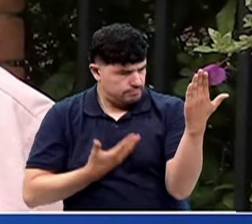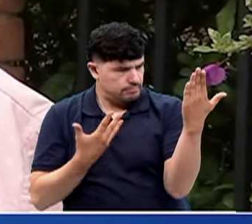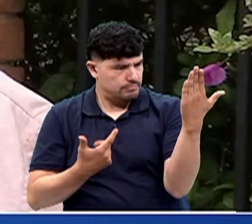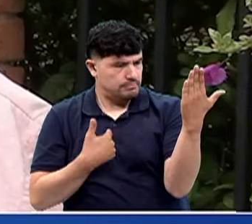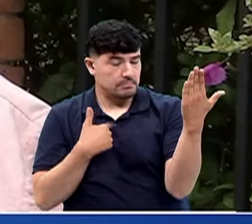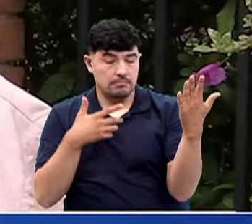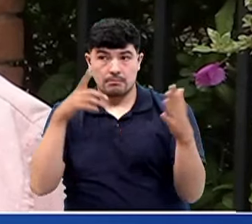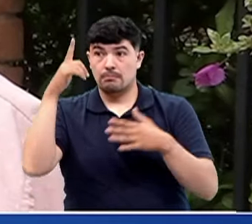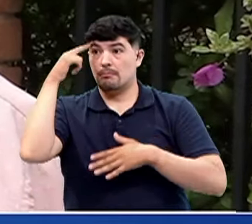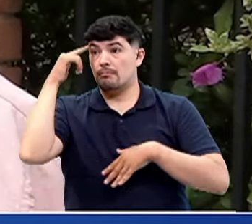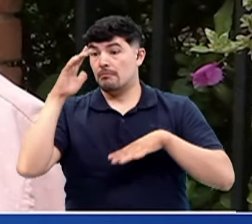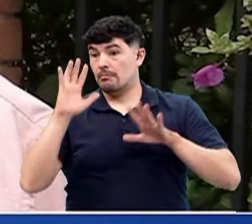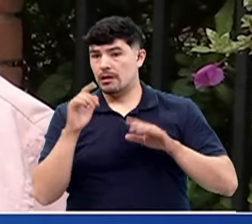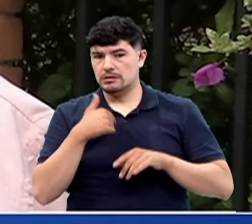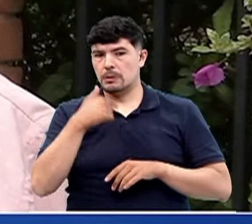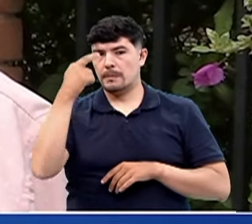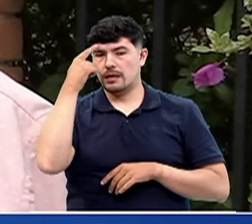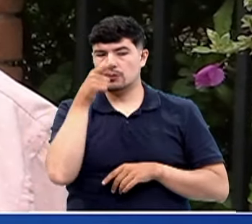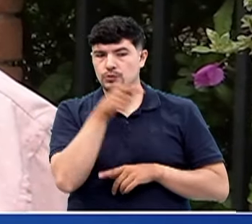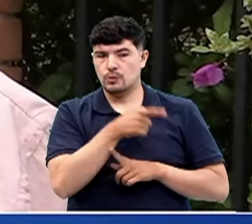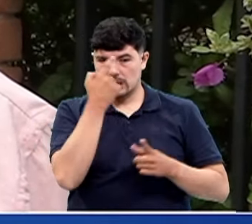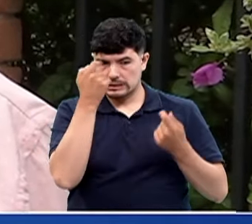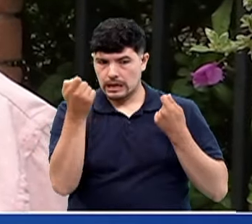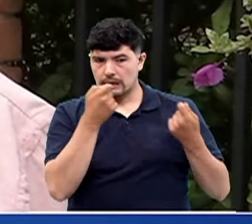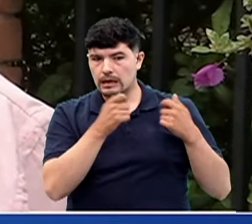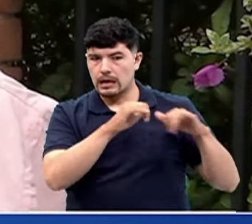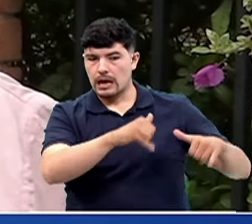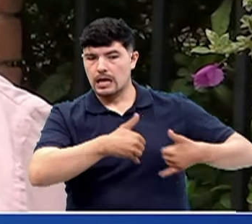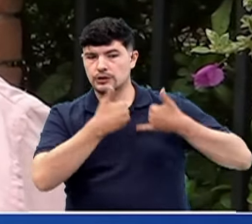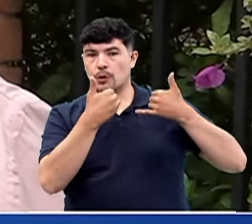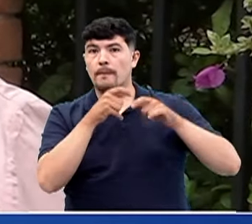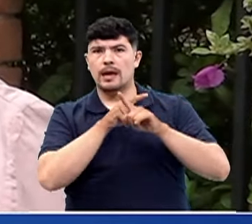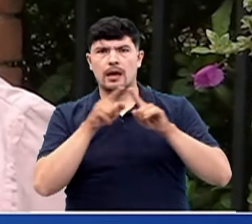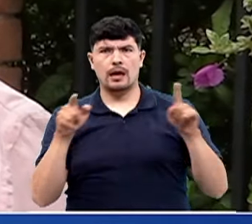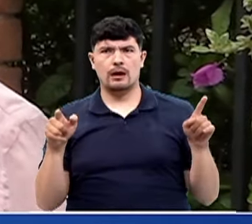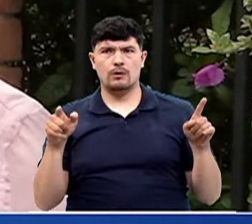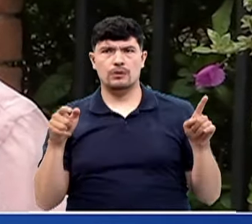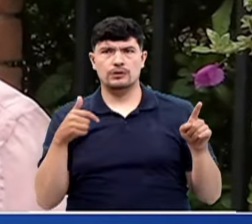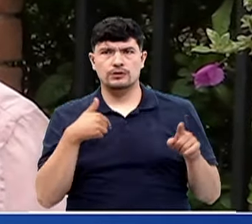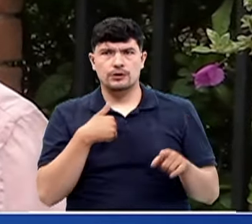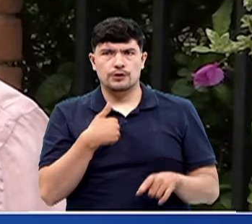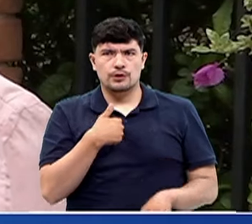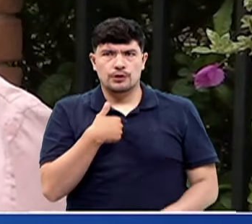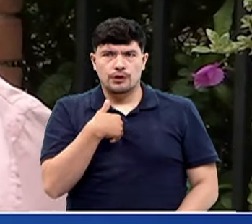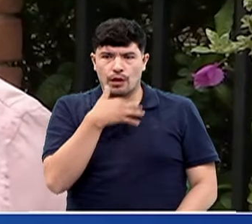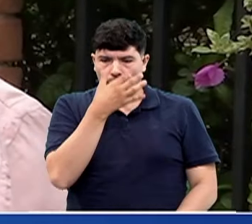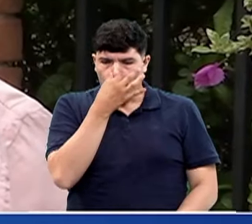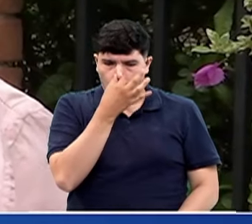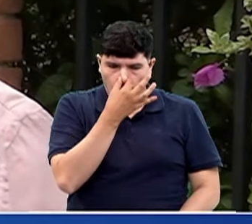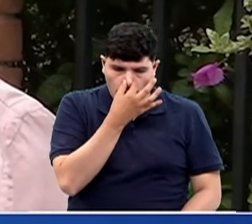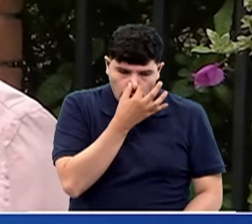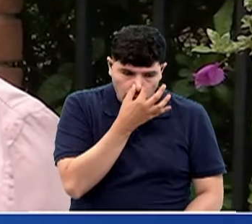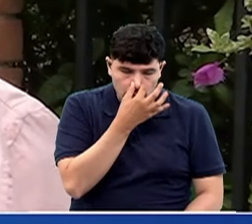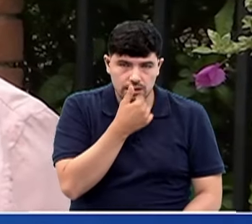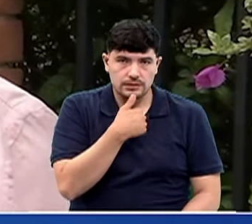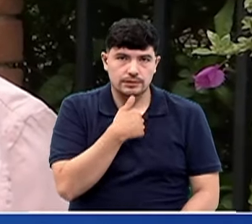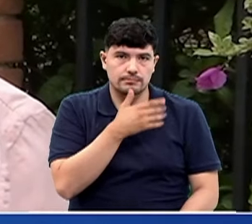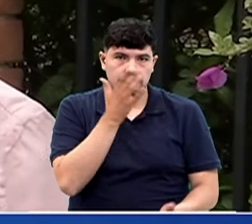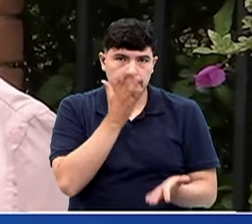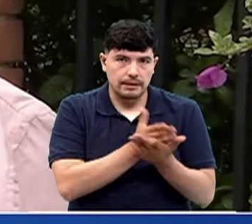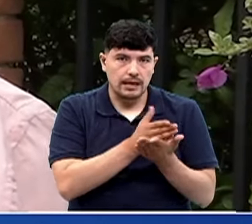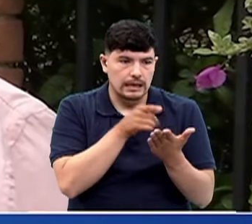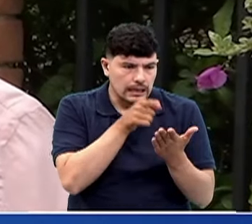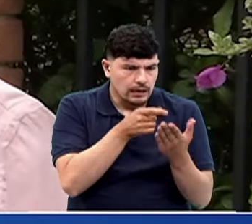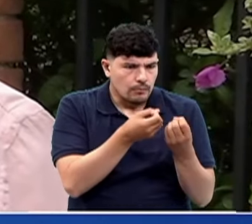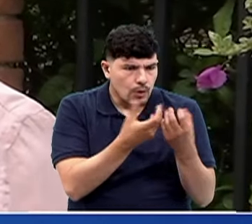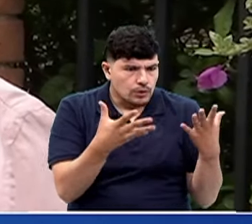comienzo asumo que es una estrategia Pero al final me dejo eh creer en verdad por la cantidad de